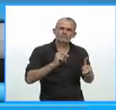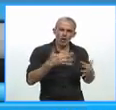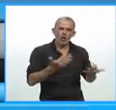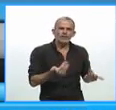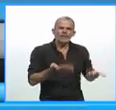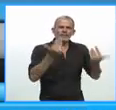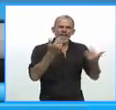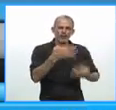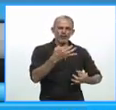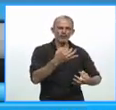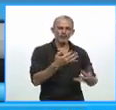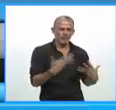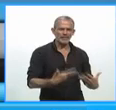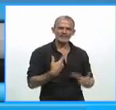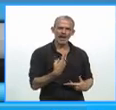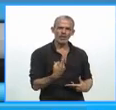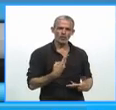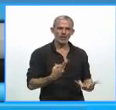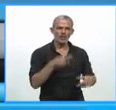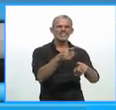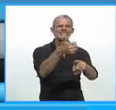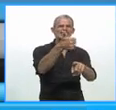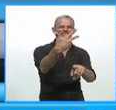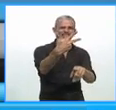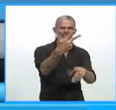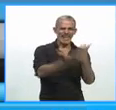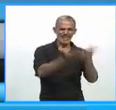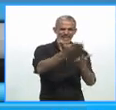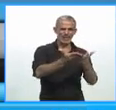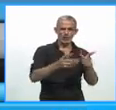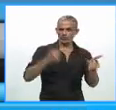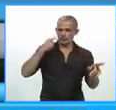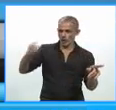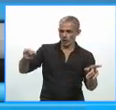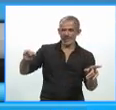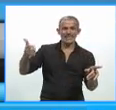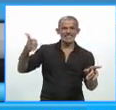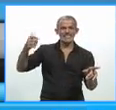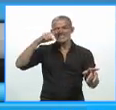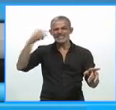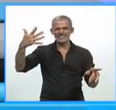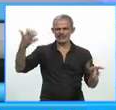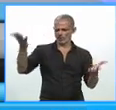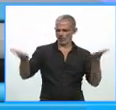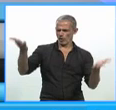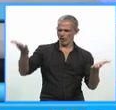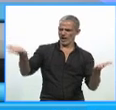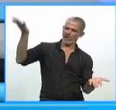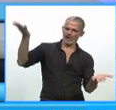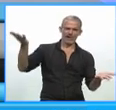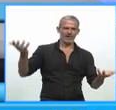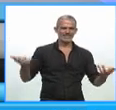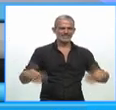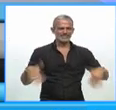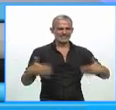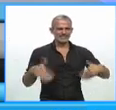peso ideal para el barco, se le complica mucho porque ella pesa 63 kilos y compite contra un chico de 75. Sí. Claro. Entonces,